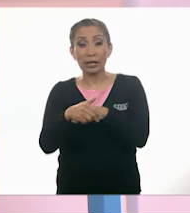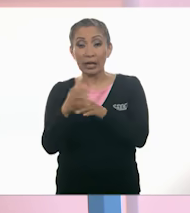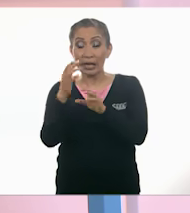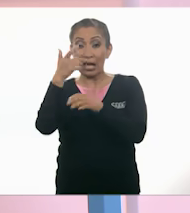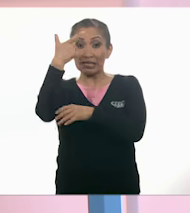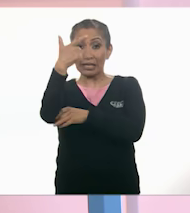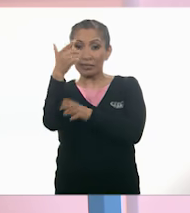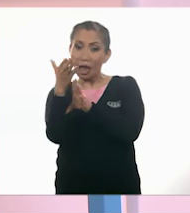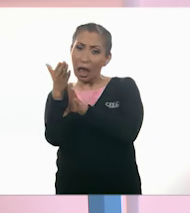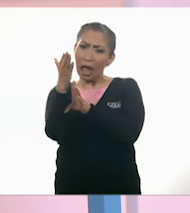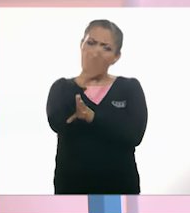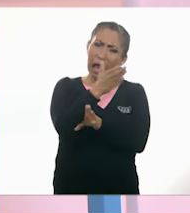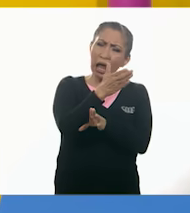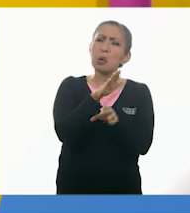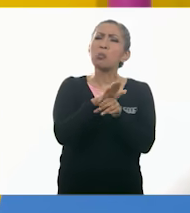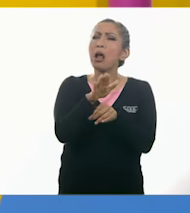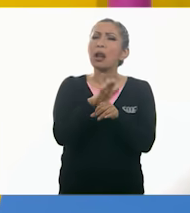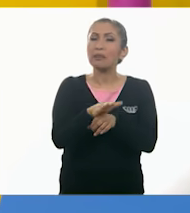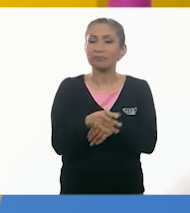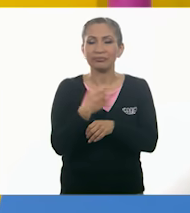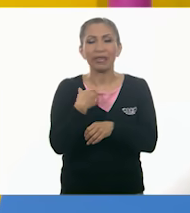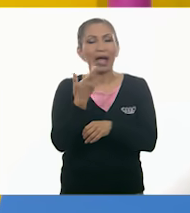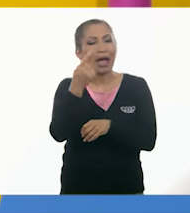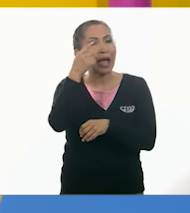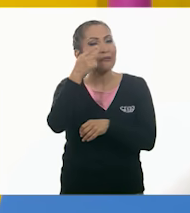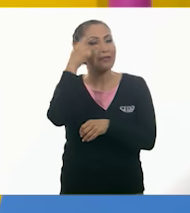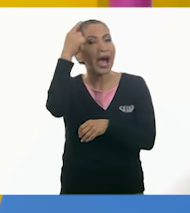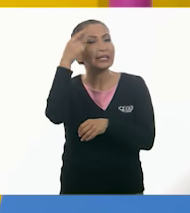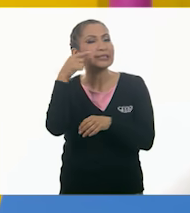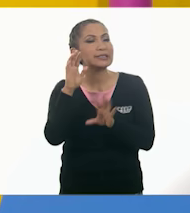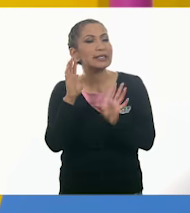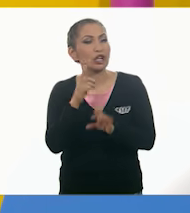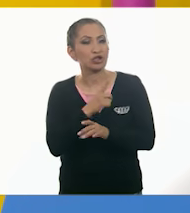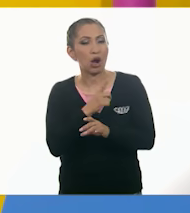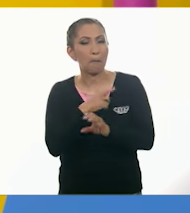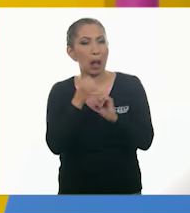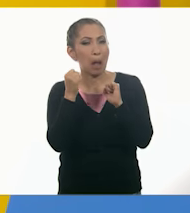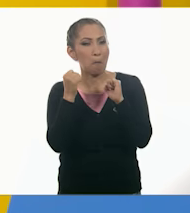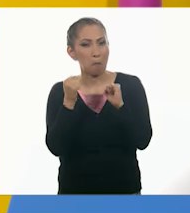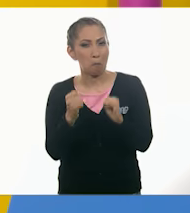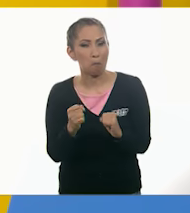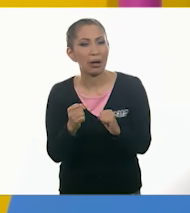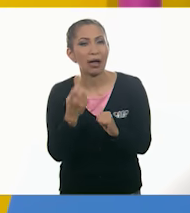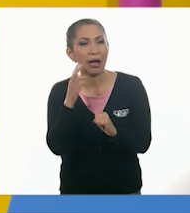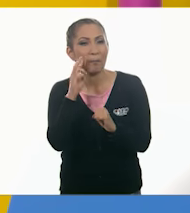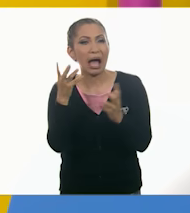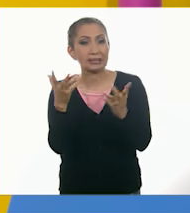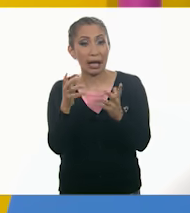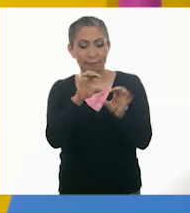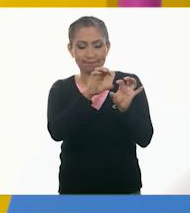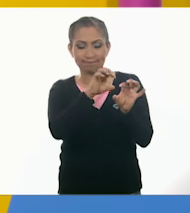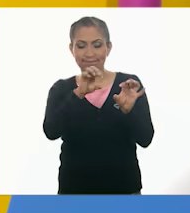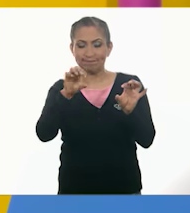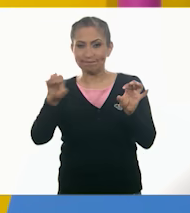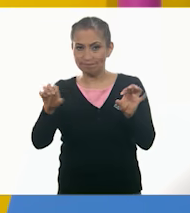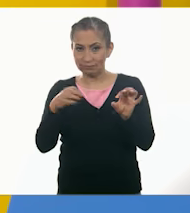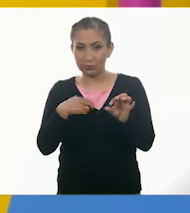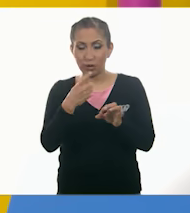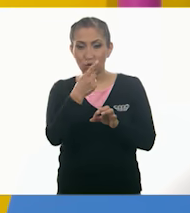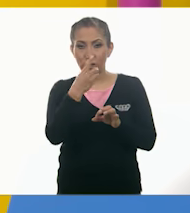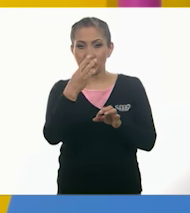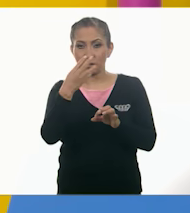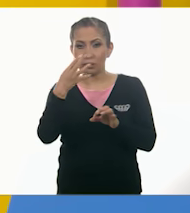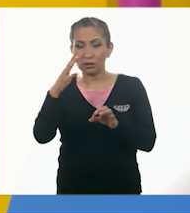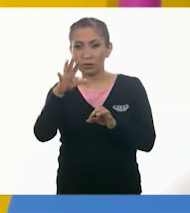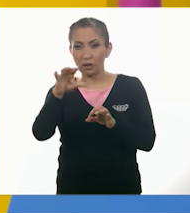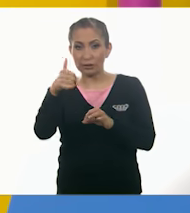antes del 7. Muy bien, este es fácil, pero solo para asegurarnos Lo vamos a hacer con el arco. 1, 2, 3,